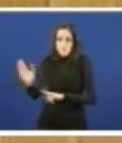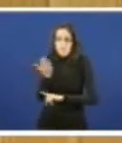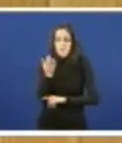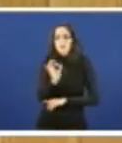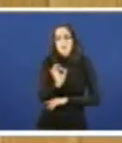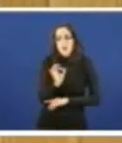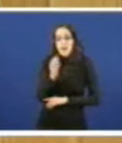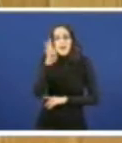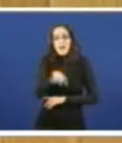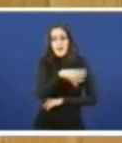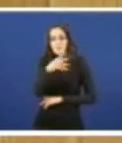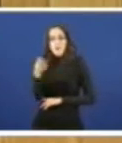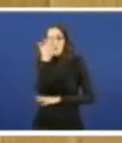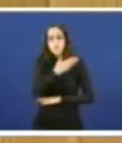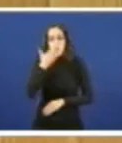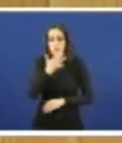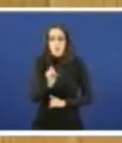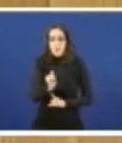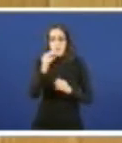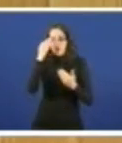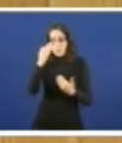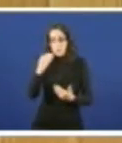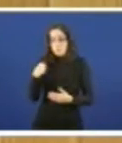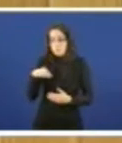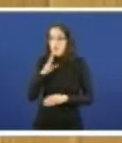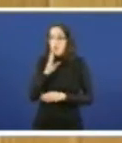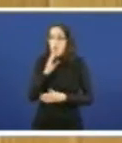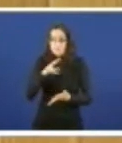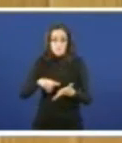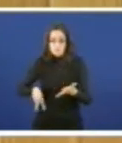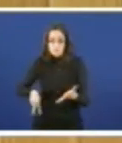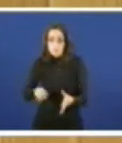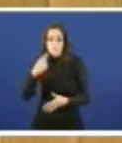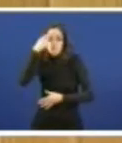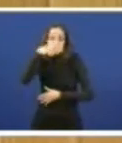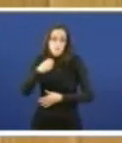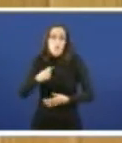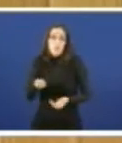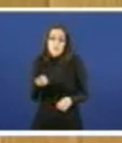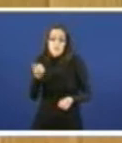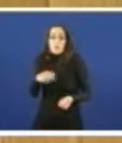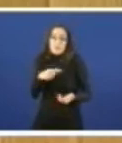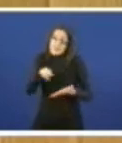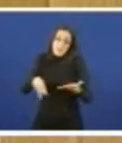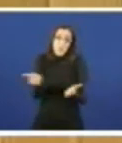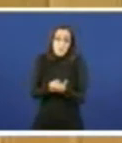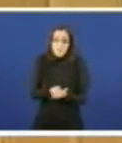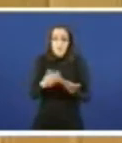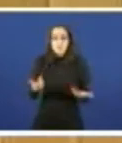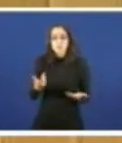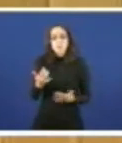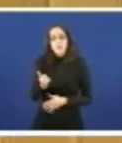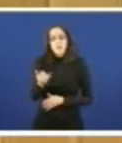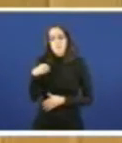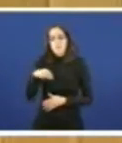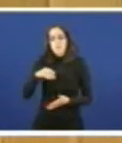escolar existen conmemoracións. Vostede as acaba de ler e, polo tanto, me aforra a min ese traballo. Os que se fixaron